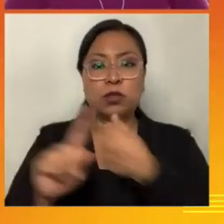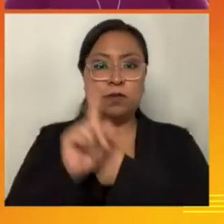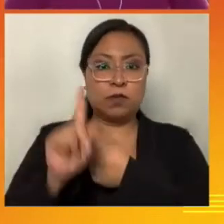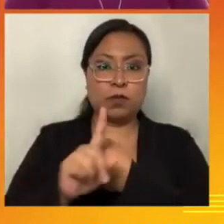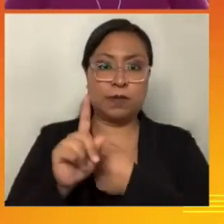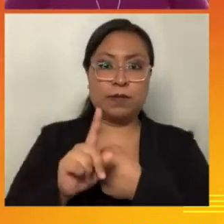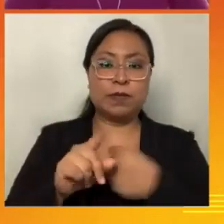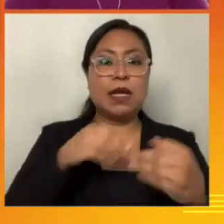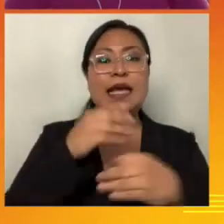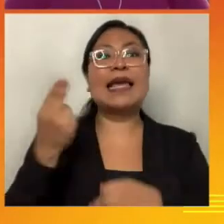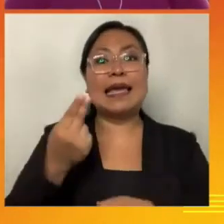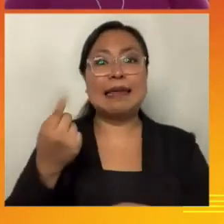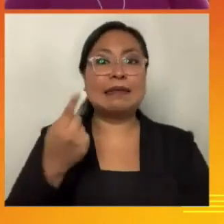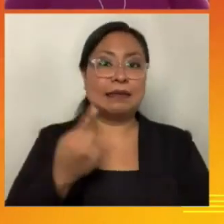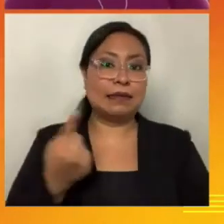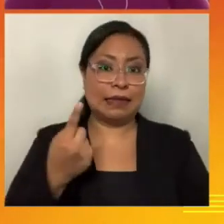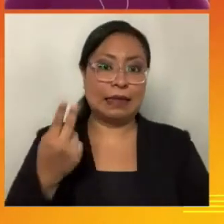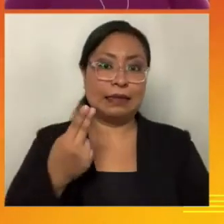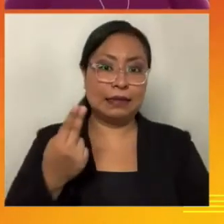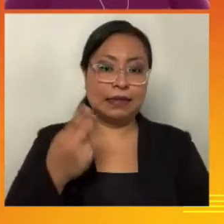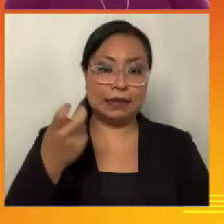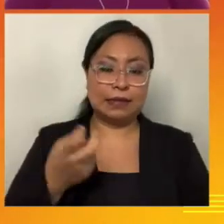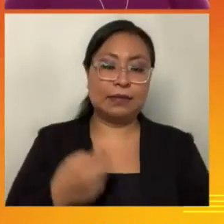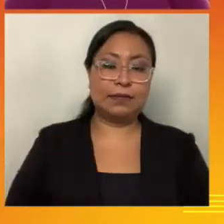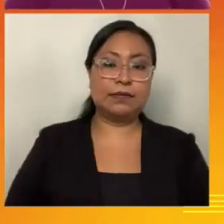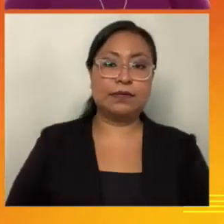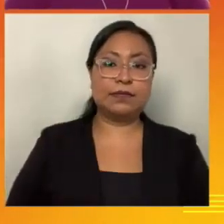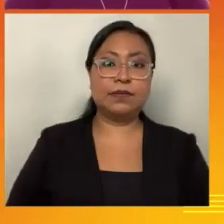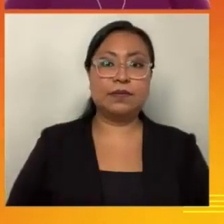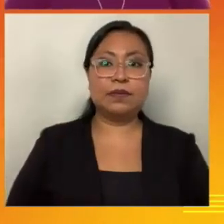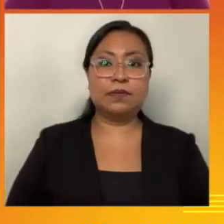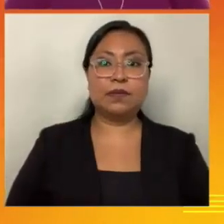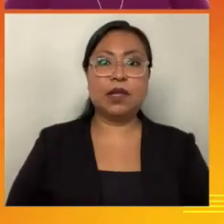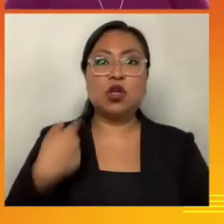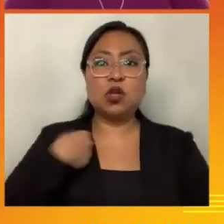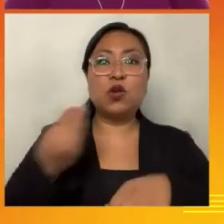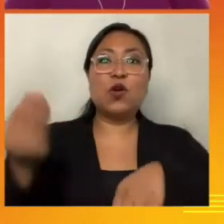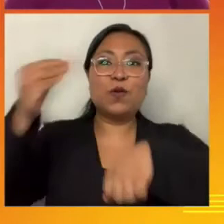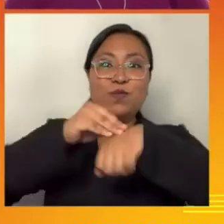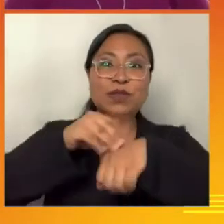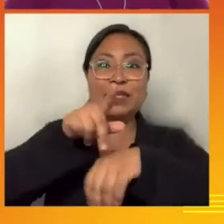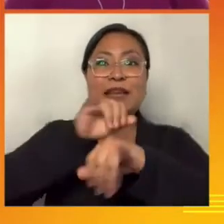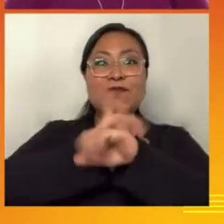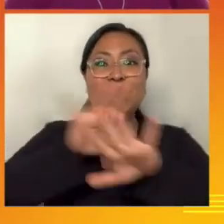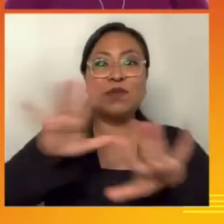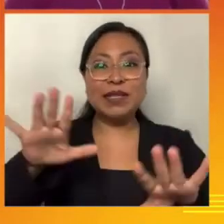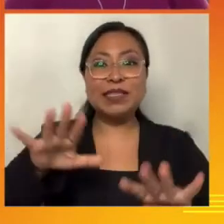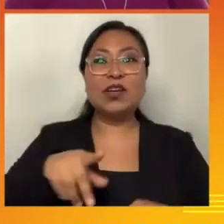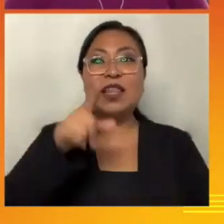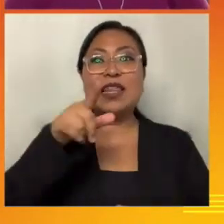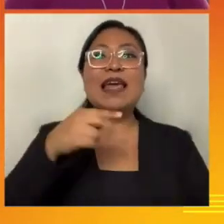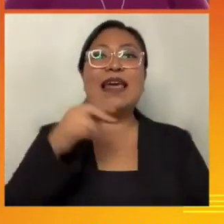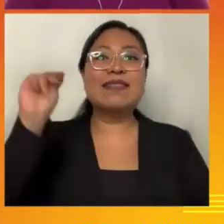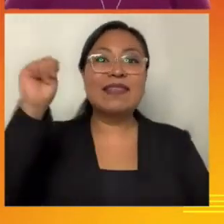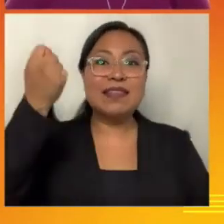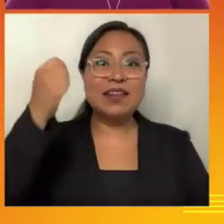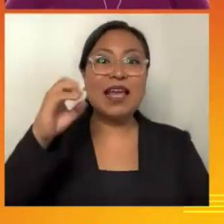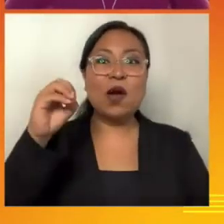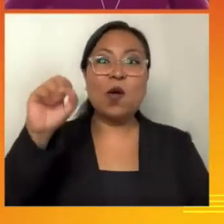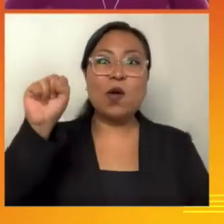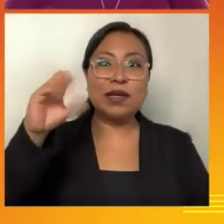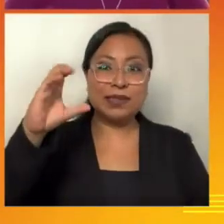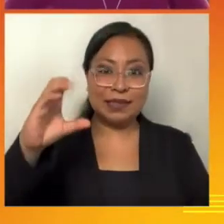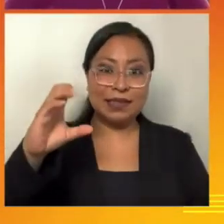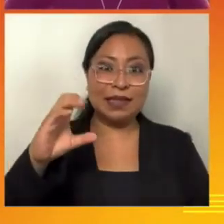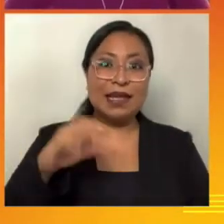general, ¿no? Entonces yo acá les puse ciertos datos del informe global sobre tecnología que se publicaron el año pasado. Esta